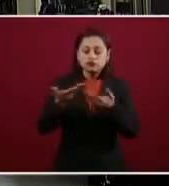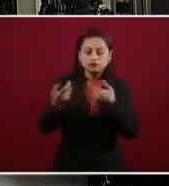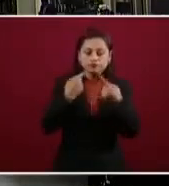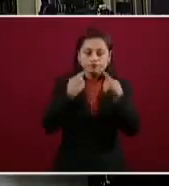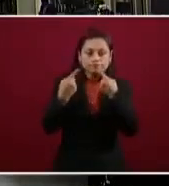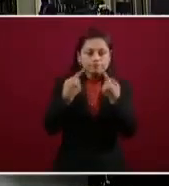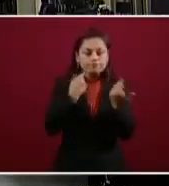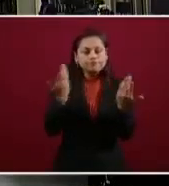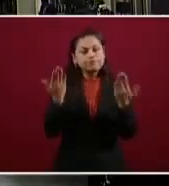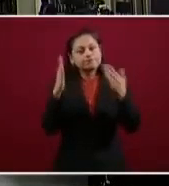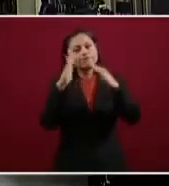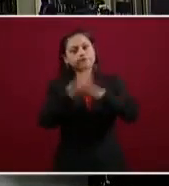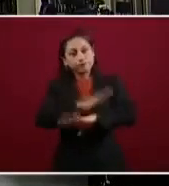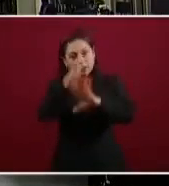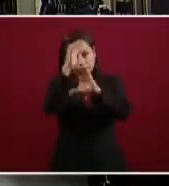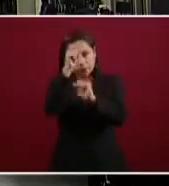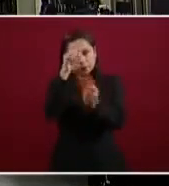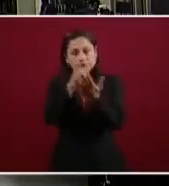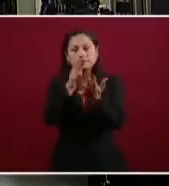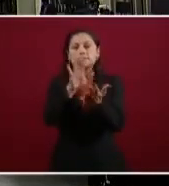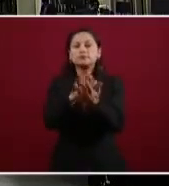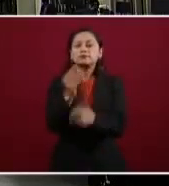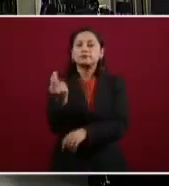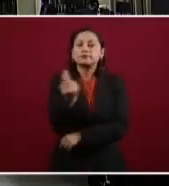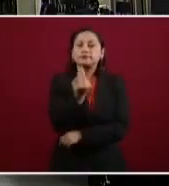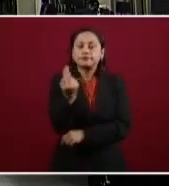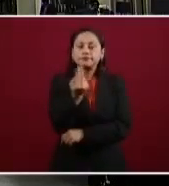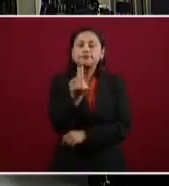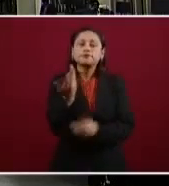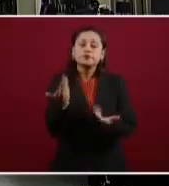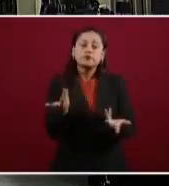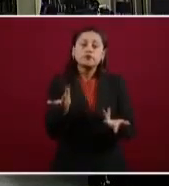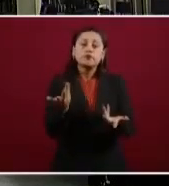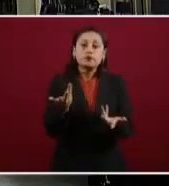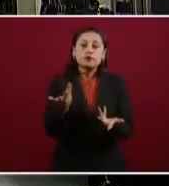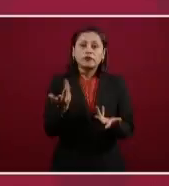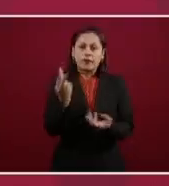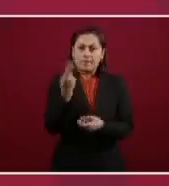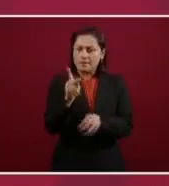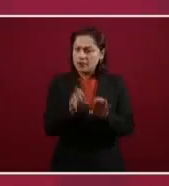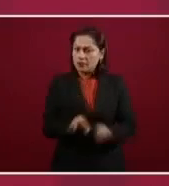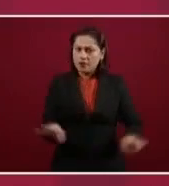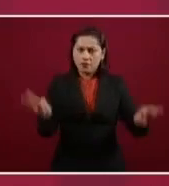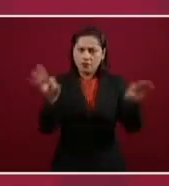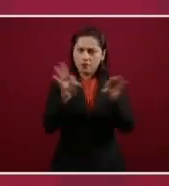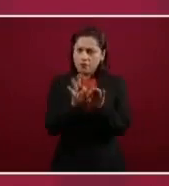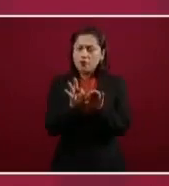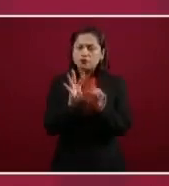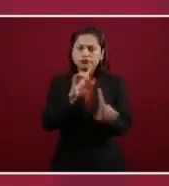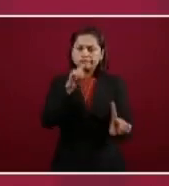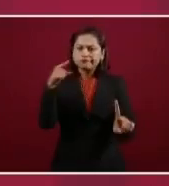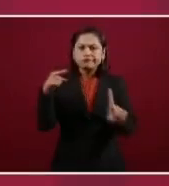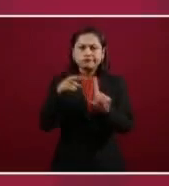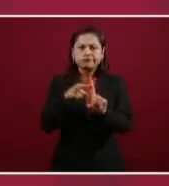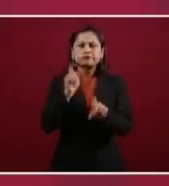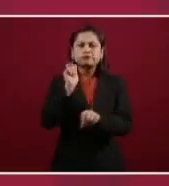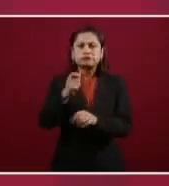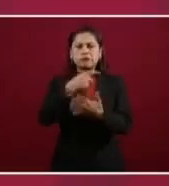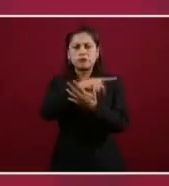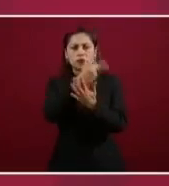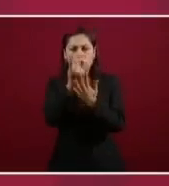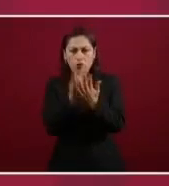y buscar los acuerdos lo importante es que este programa continúa